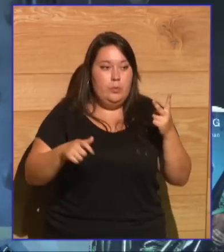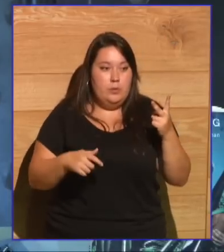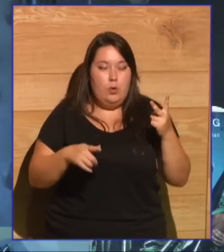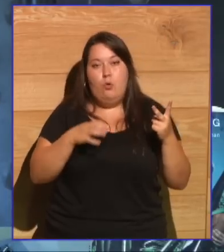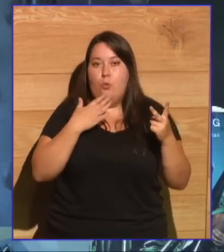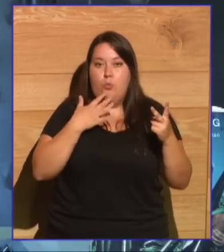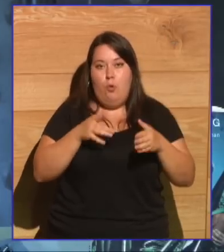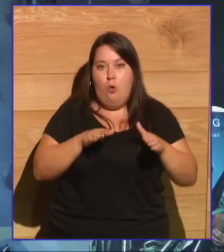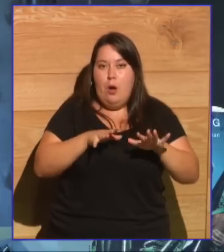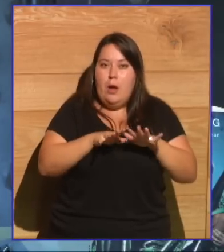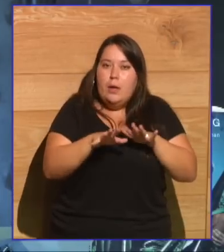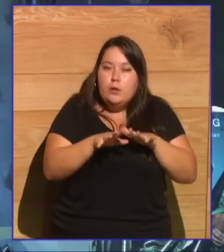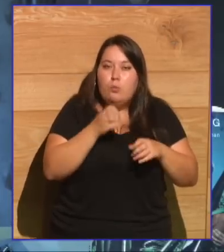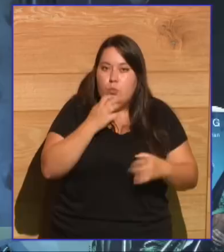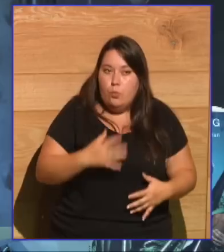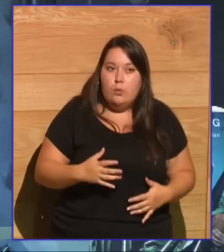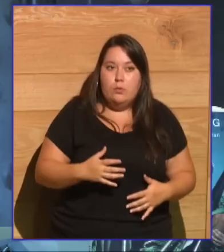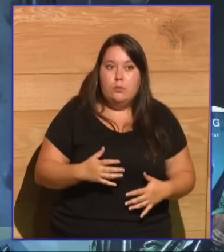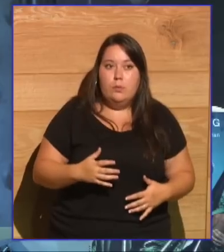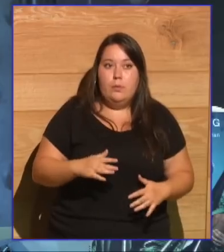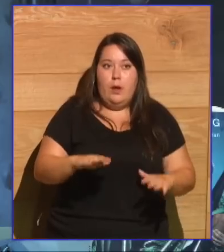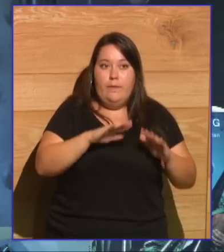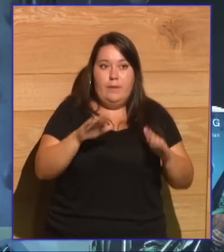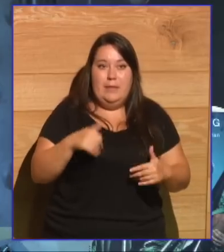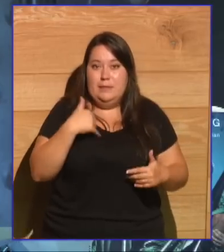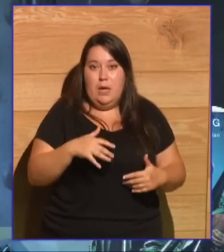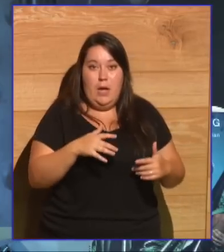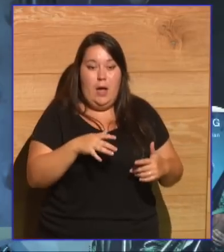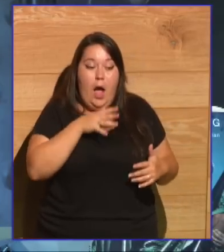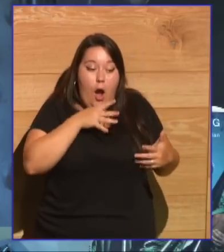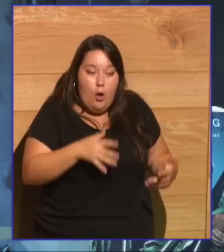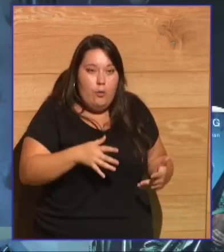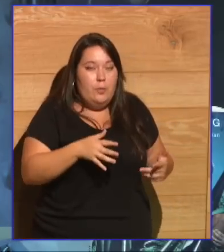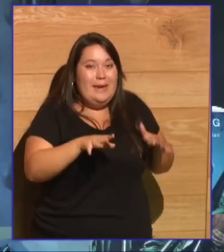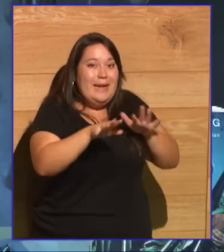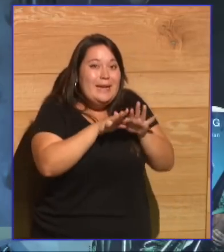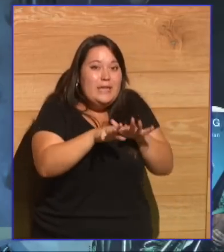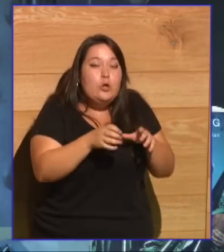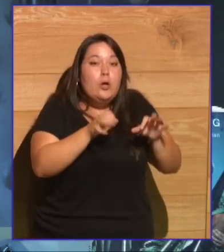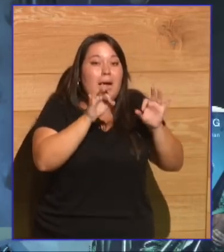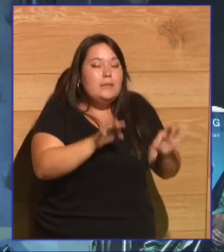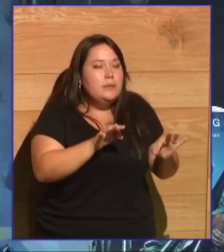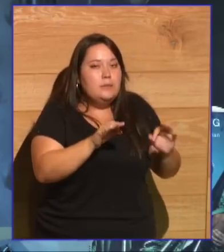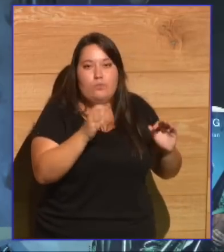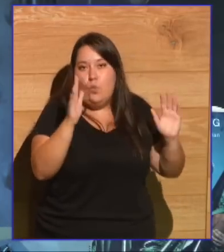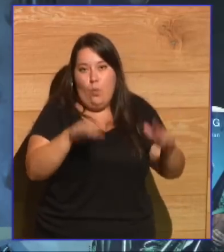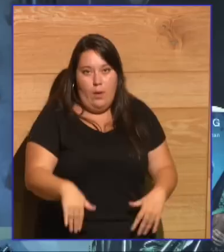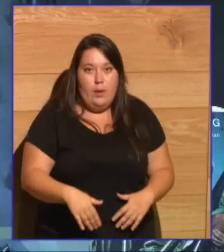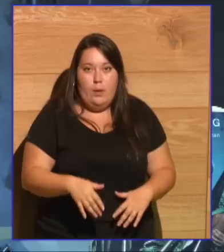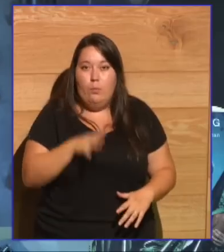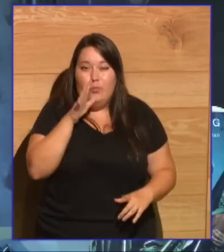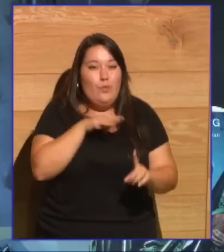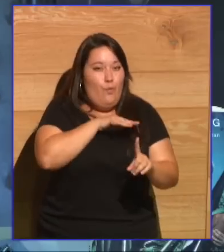críticos que ha desaparecido por canal crítico no tiene esa fuerza ni tiene ese peces no tiene ese predicamento ni tiene esa influencia